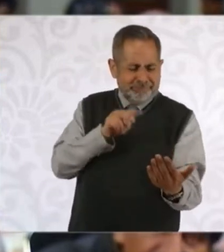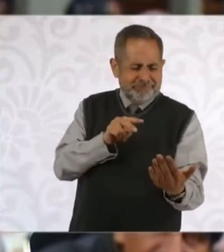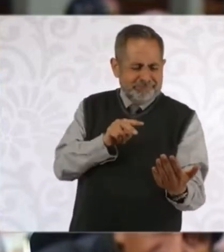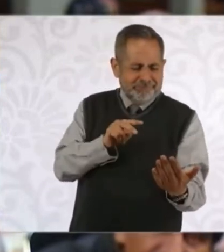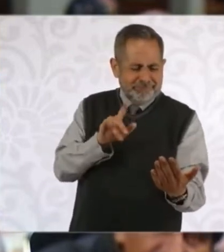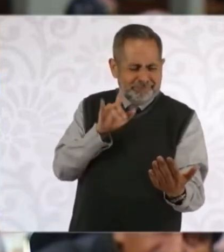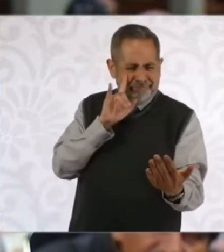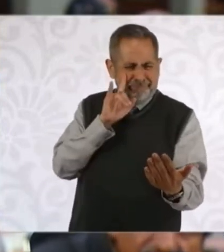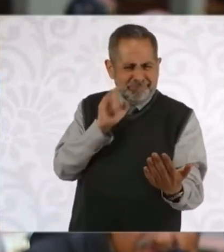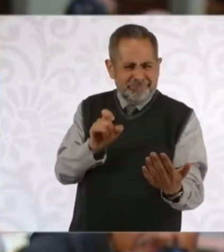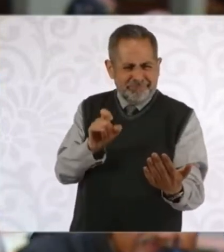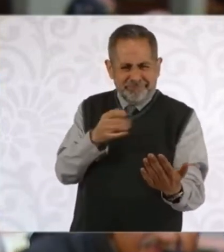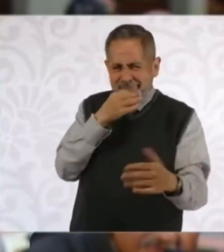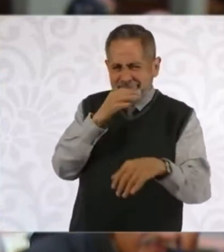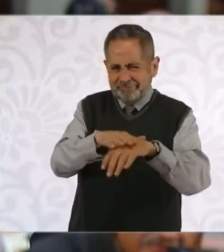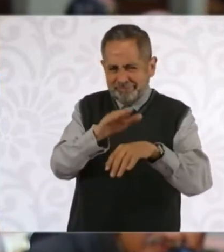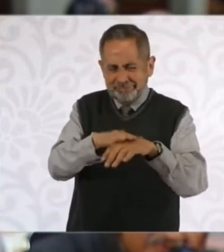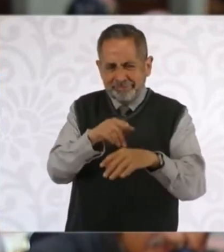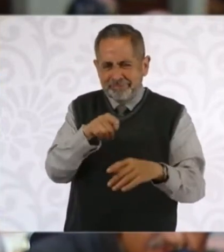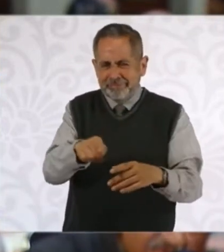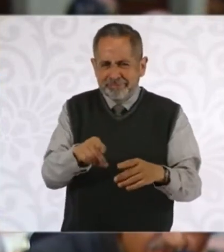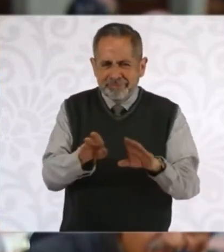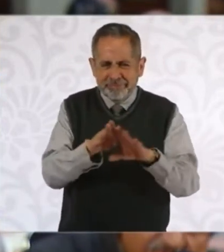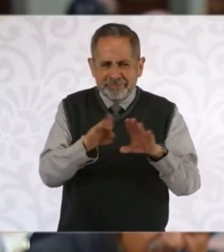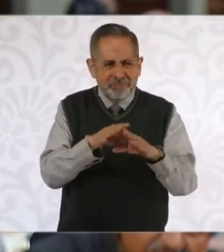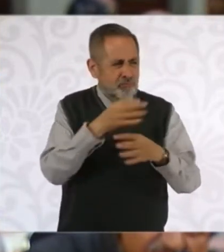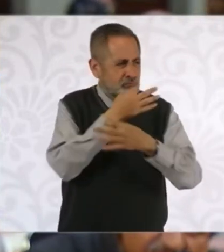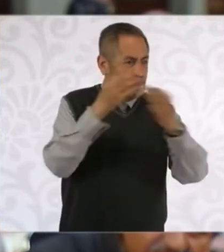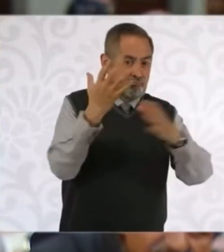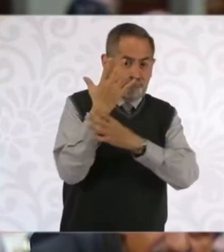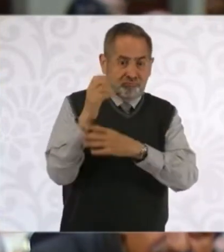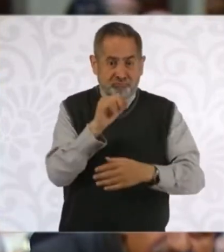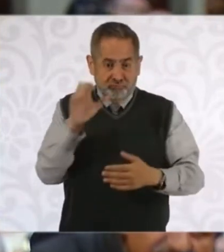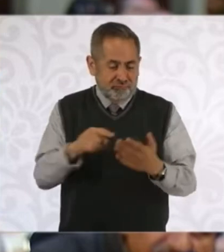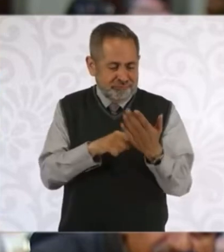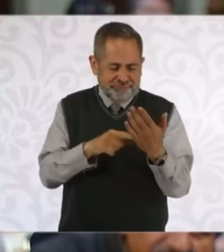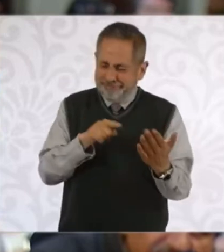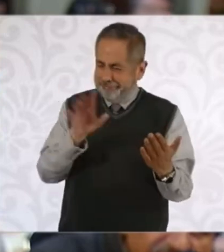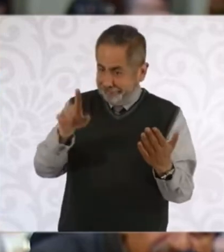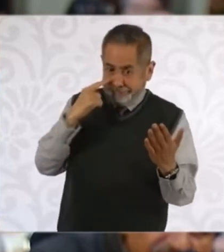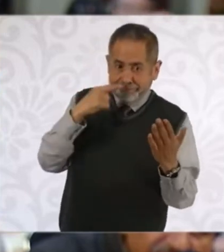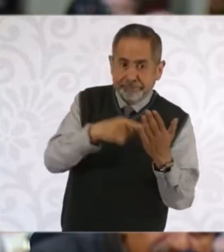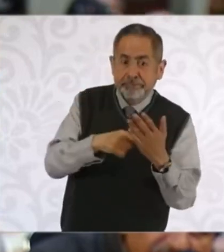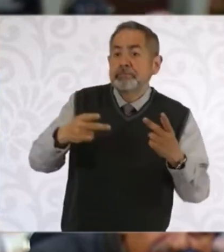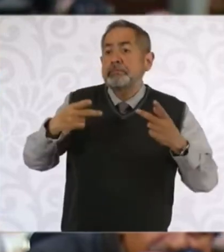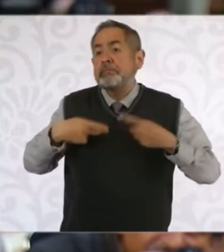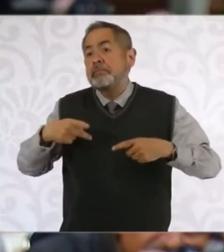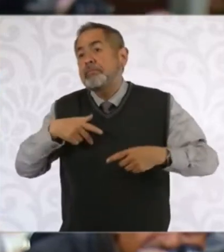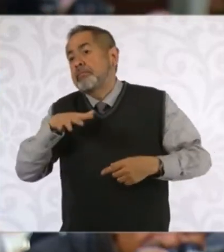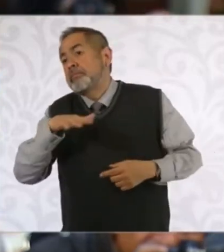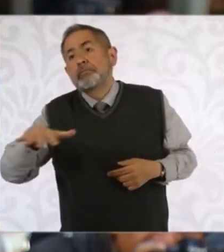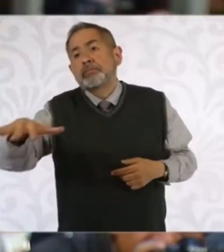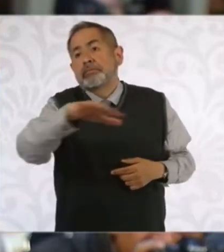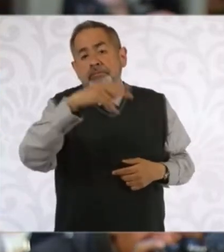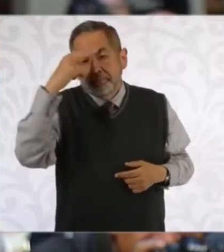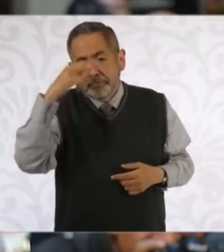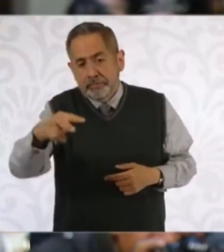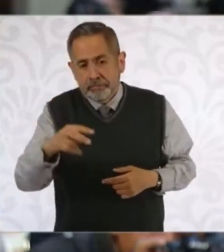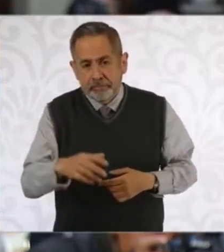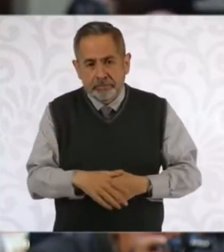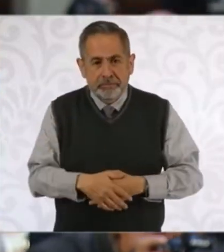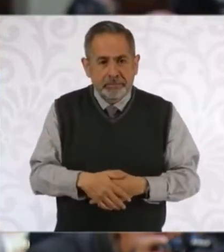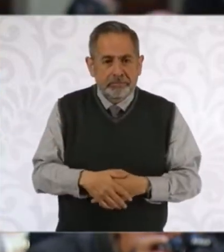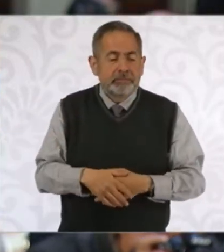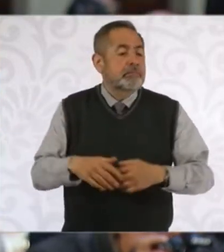la atención, siendo este un comunicado institucional, y dice: el pueblo de México, no el pueblo